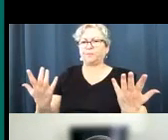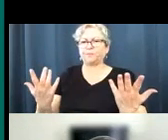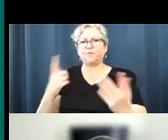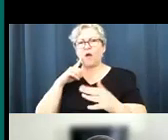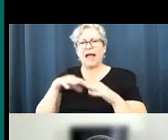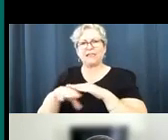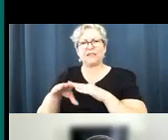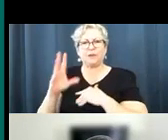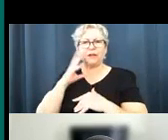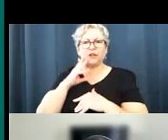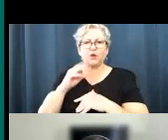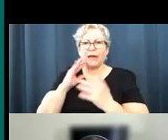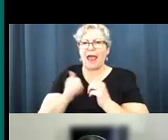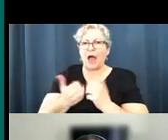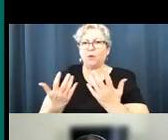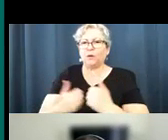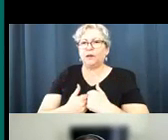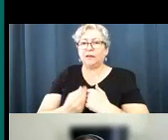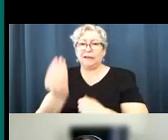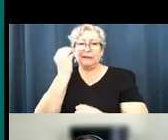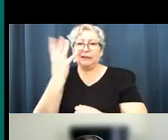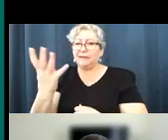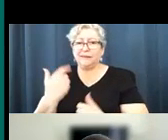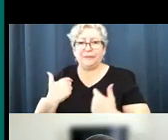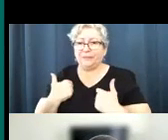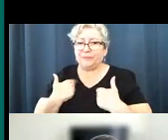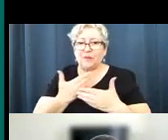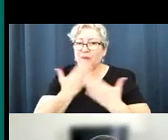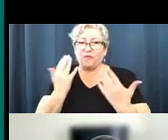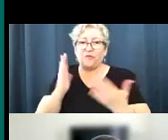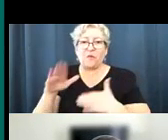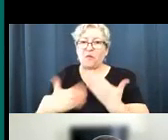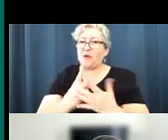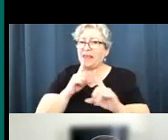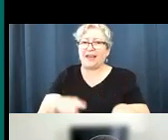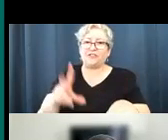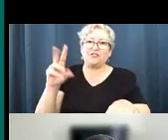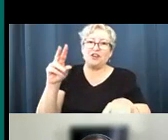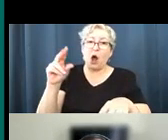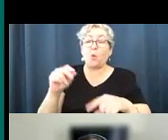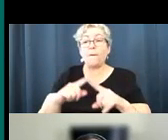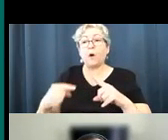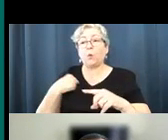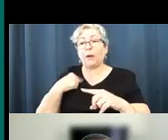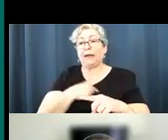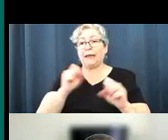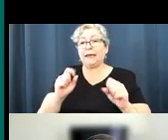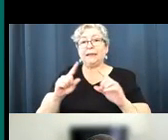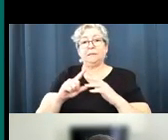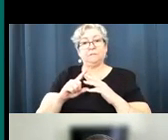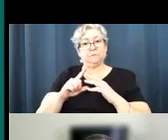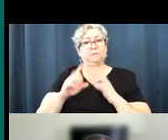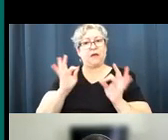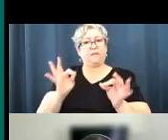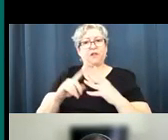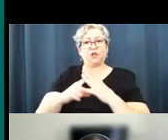comenzamos? ¿Cómo podemos comenzar en nuestra travesía de accesibilidad? Pues no vamos a tener todas las contestaciones, pero